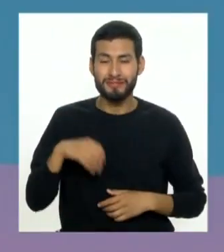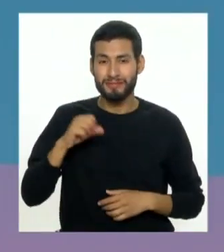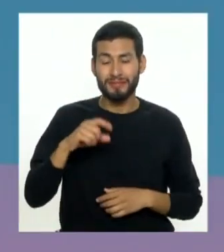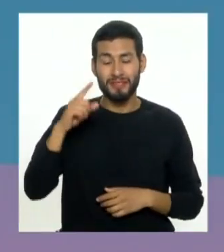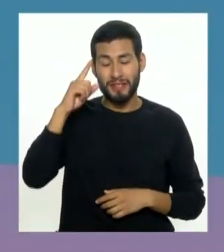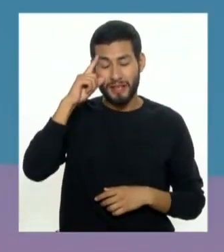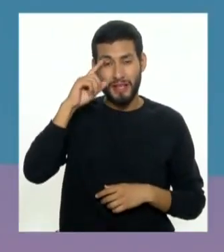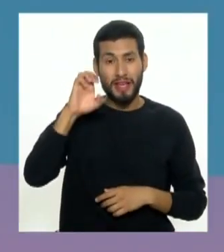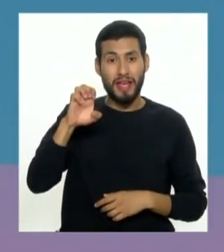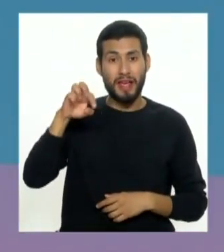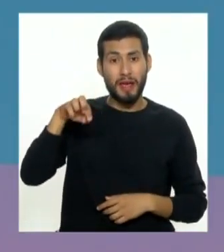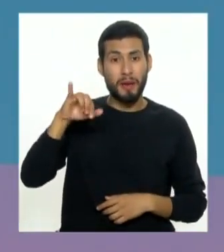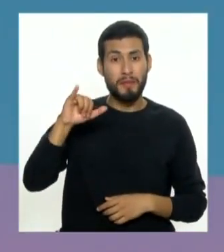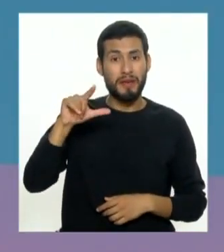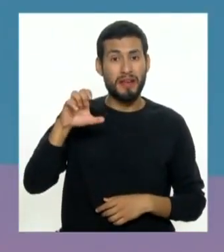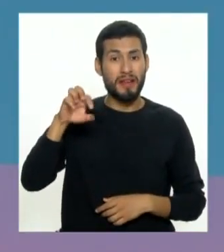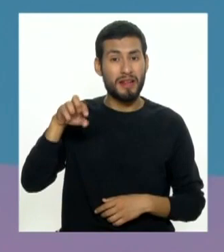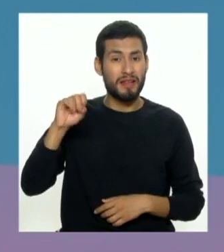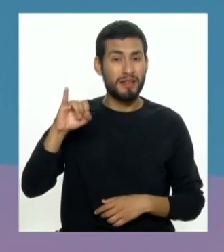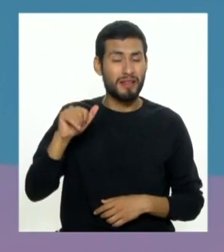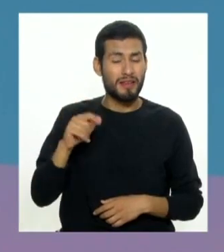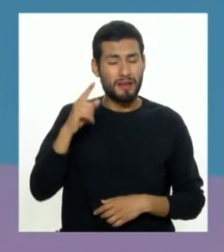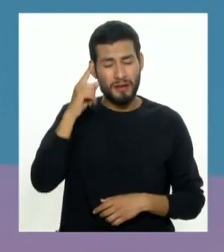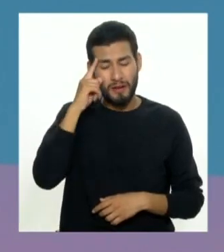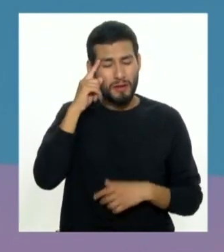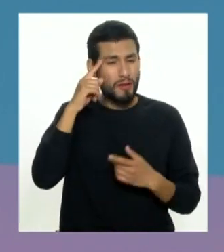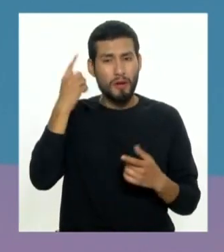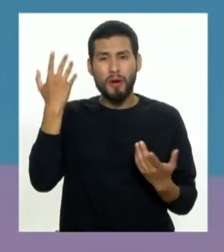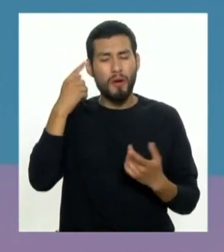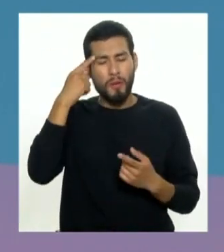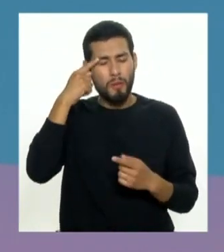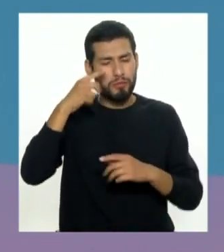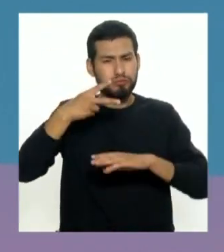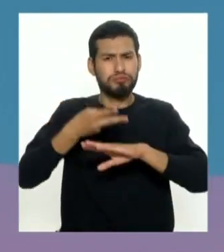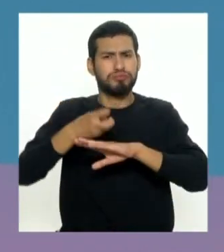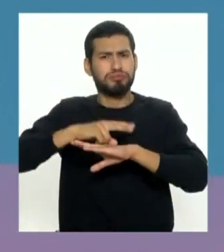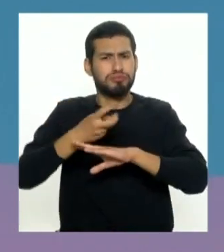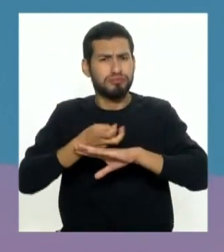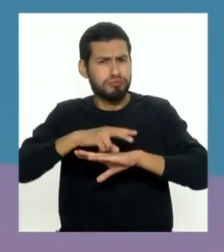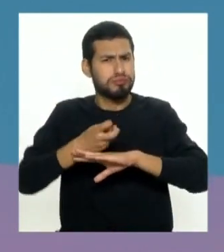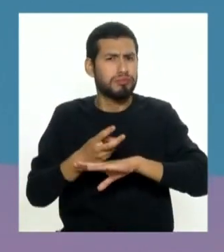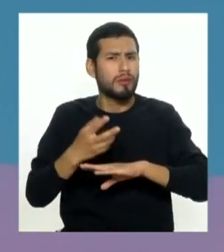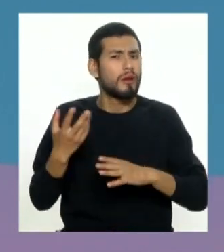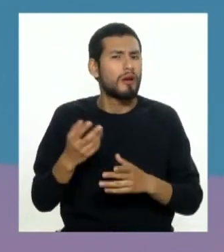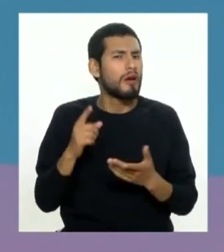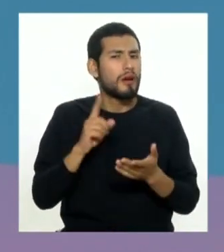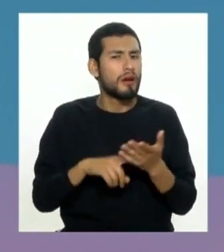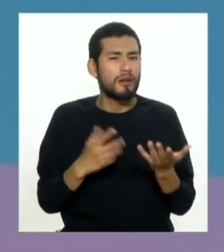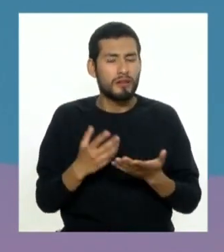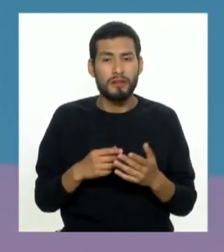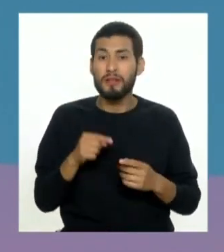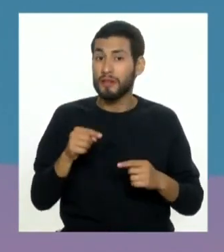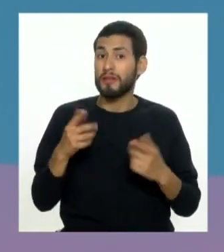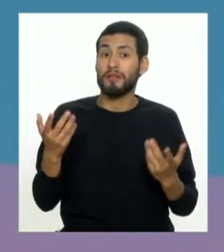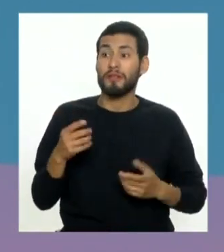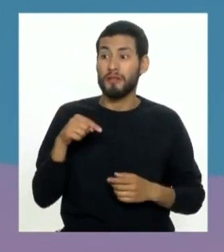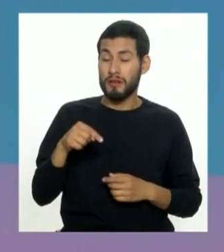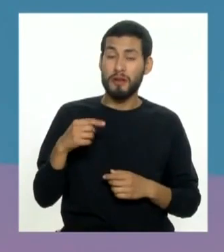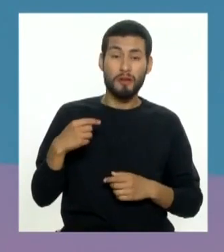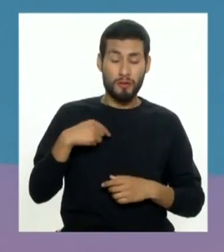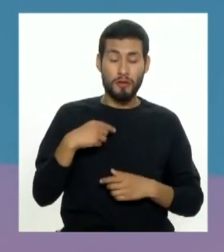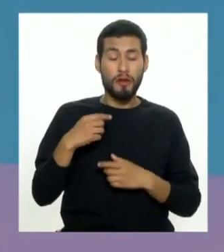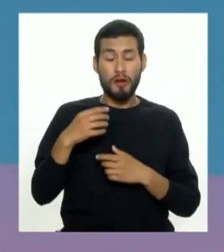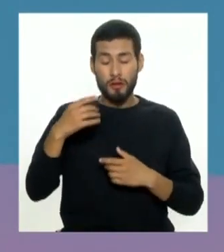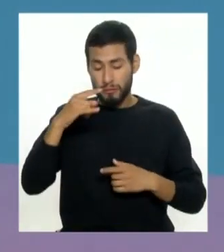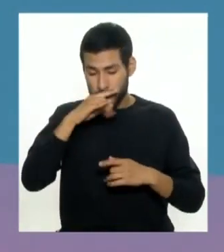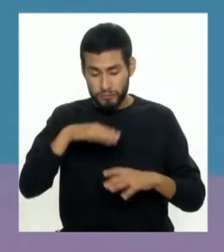una de las más conocidas, estas son las convulsiones, pero hay varios tipos de epilepsia, por ejemplo, la ausencia, que es muy característico en